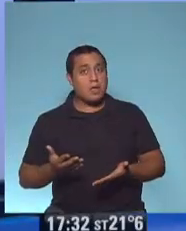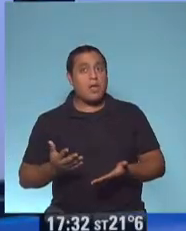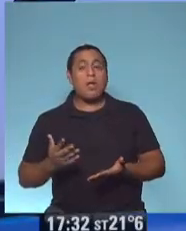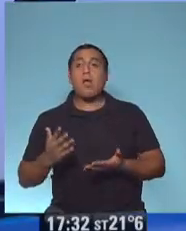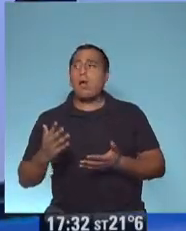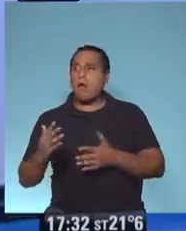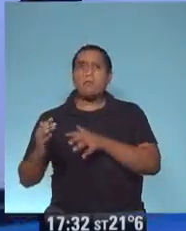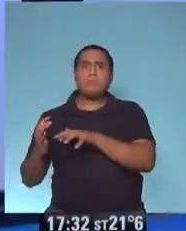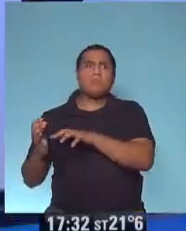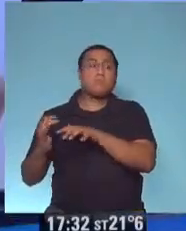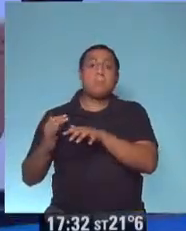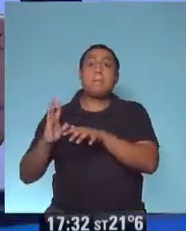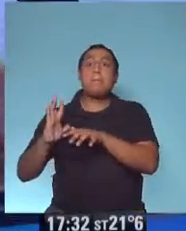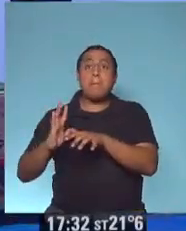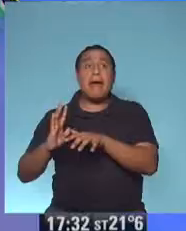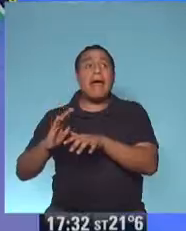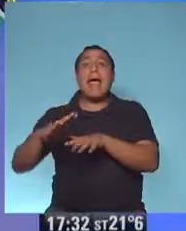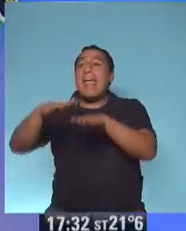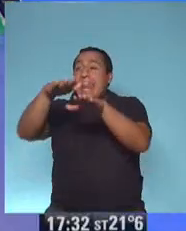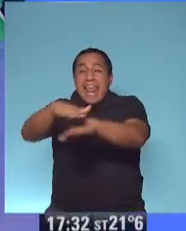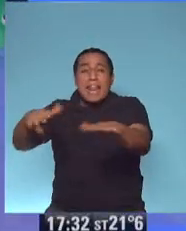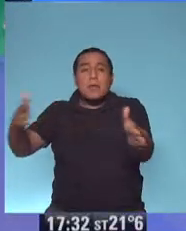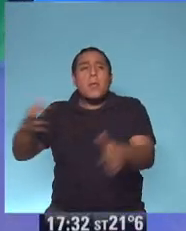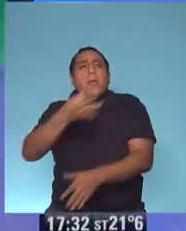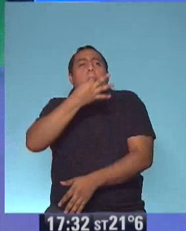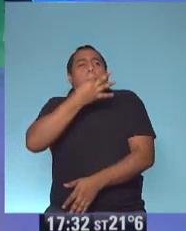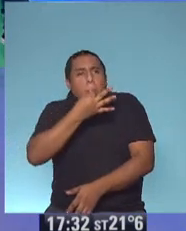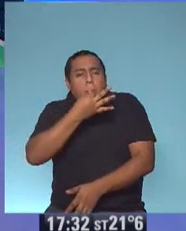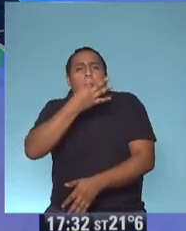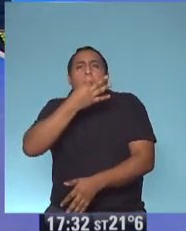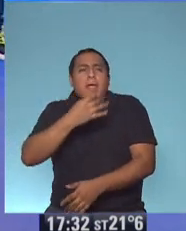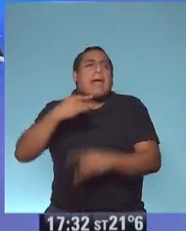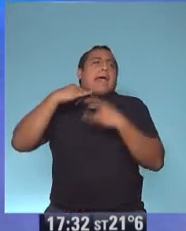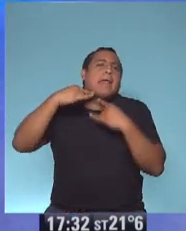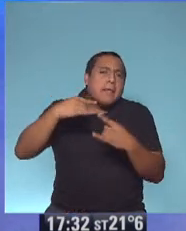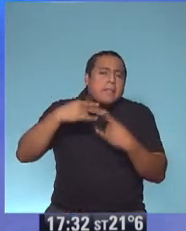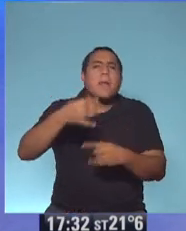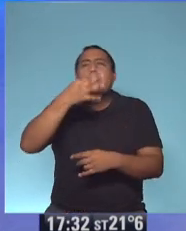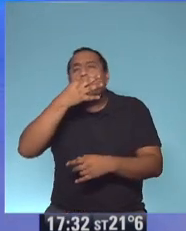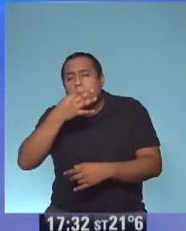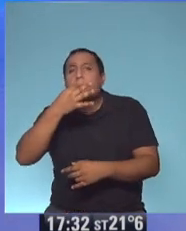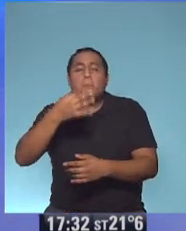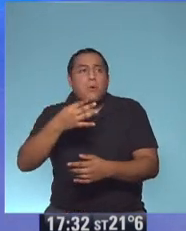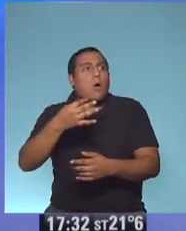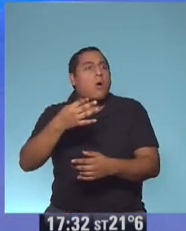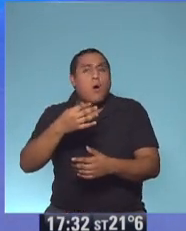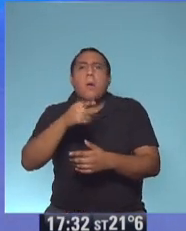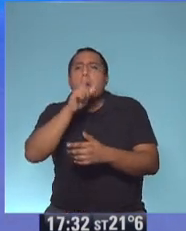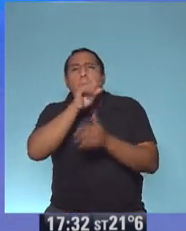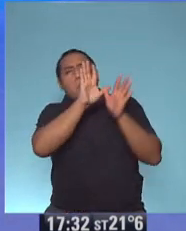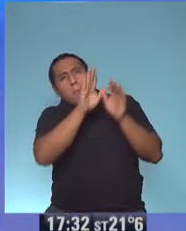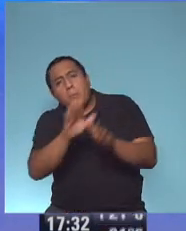vinieron todos los chicos silbando y gritando y también llegaron pájaros